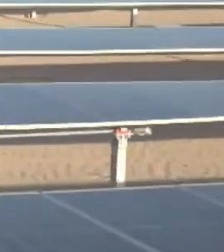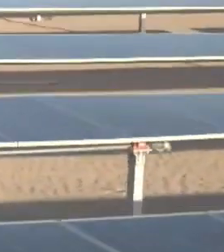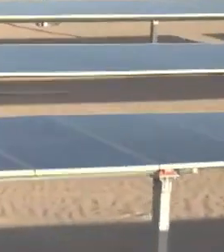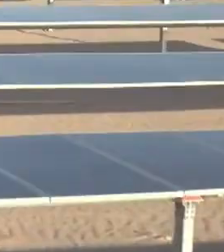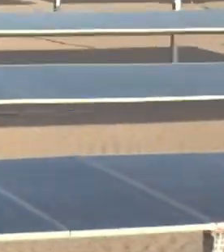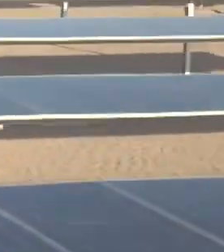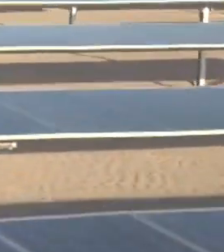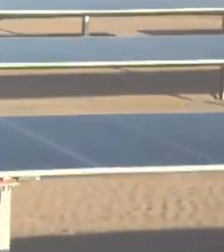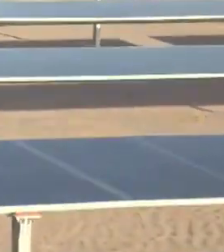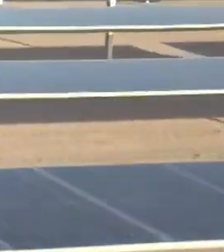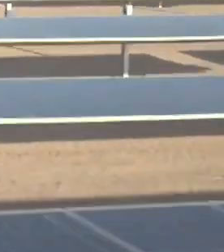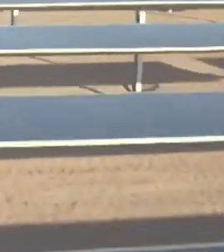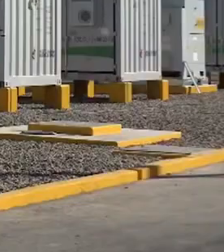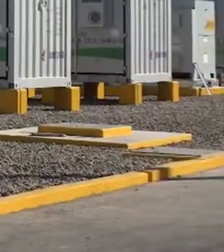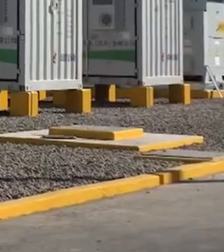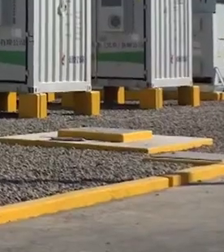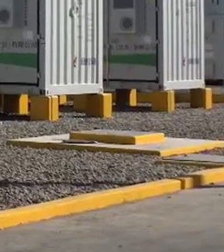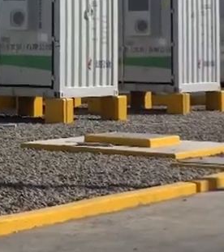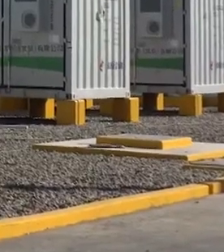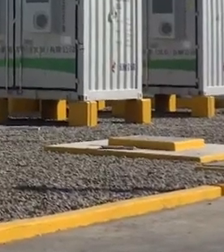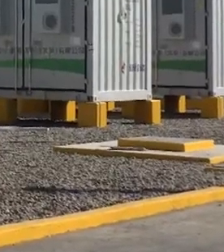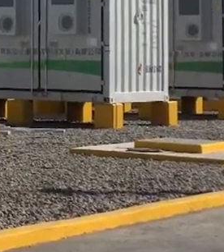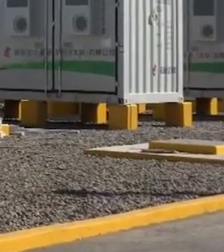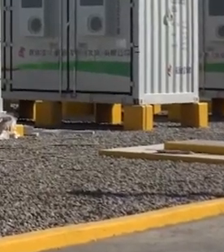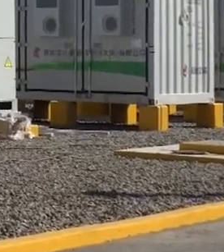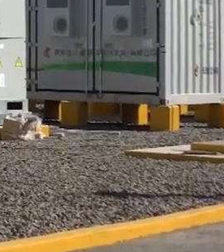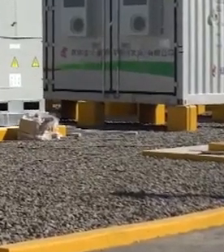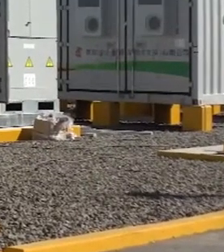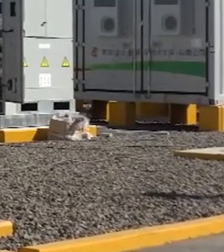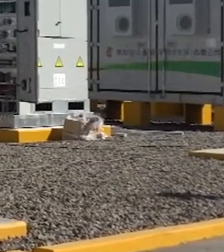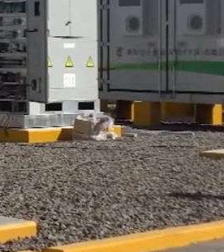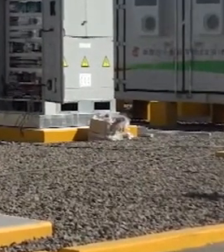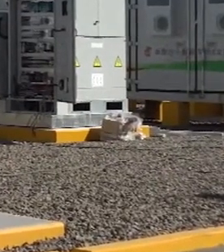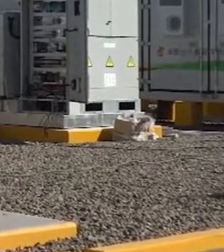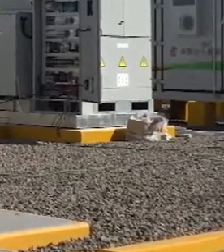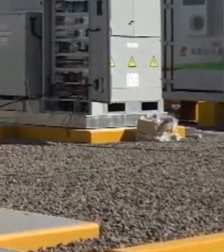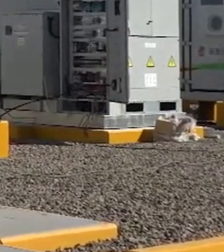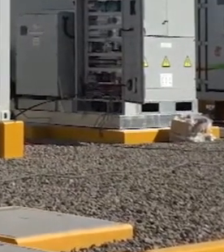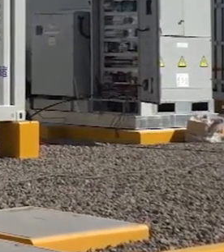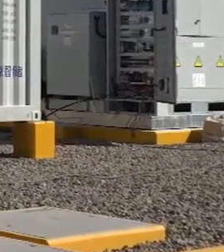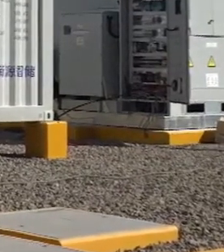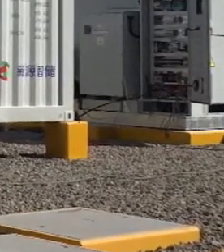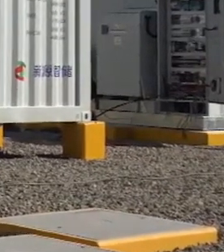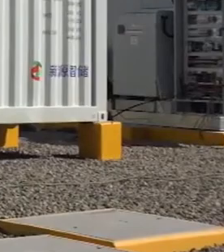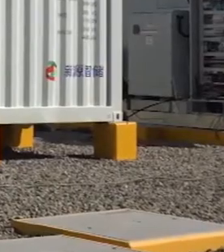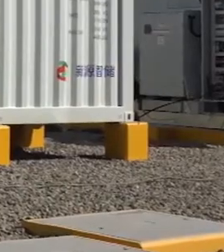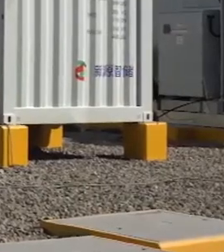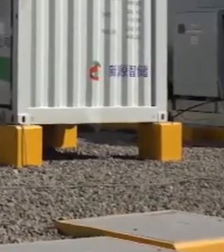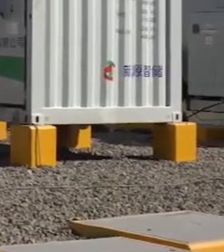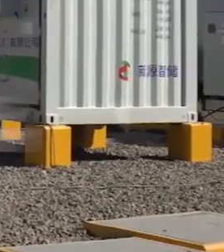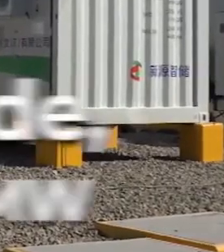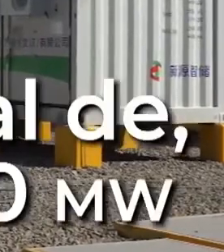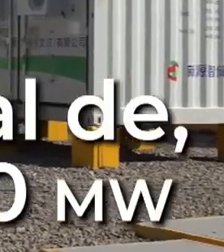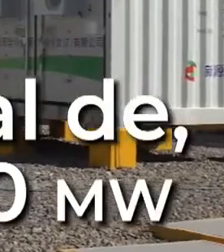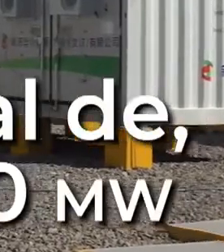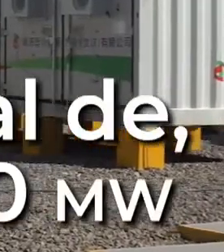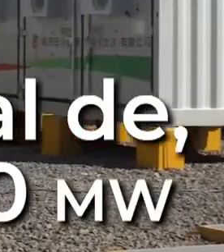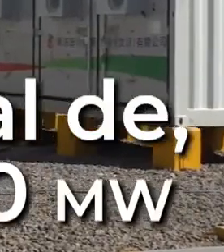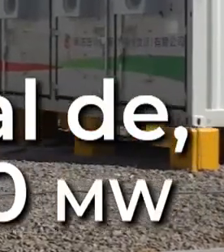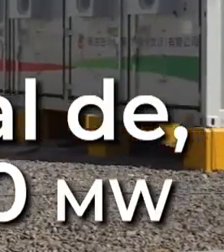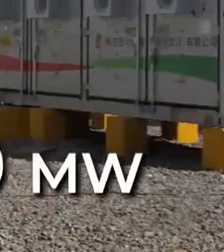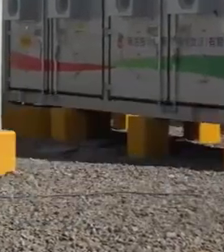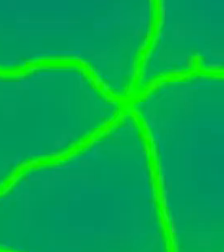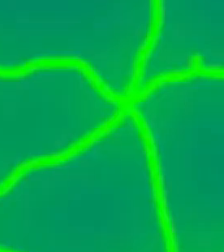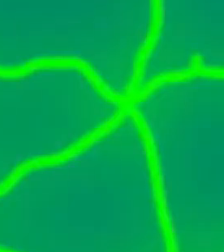un sistema de almacenamiento conformado por un banco de baterías con capacidad de 192 megawatts. Tendrá una capacidad total de